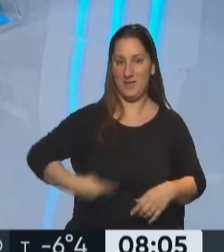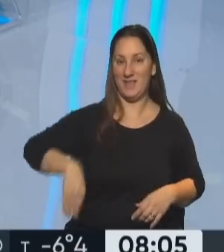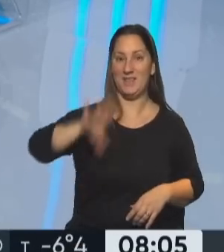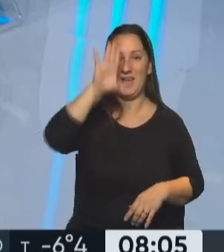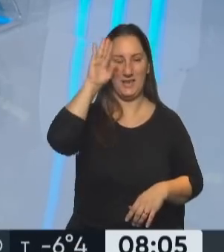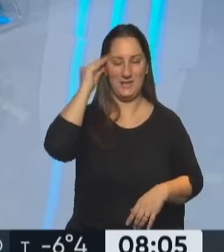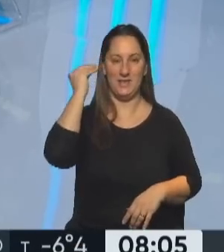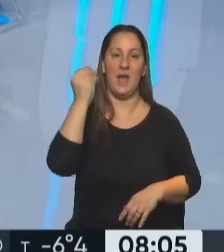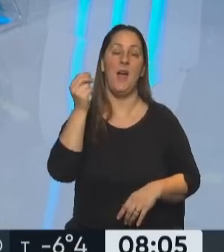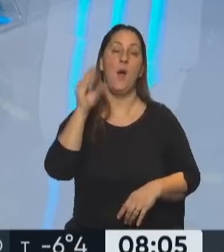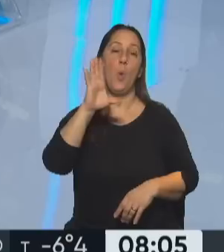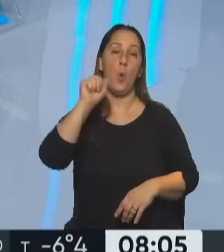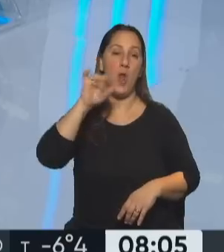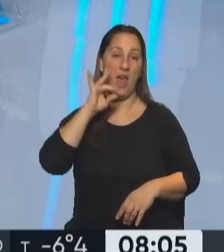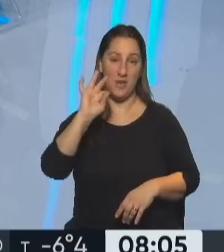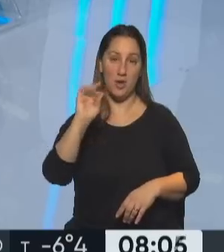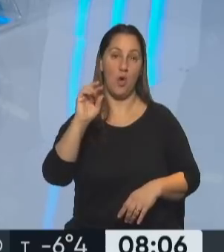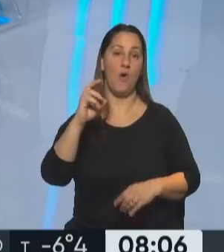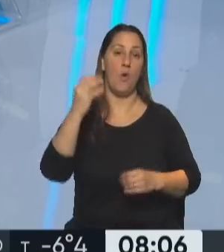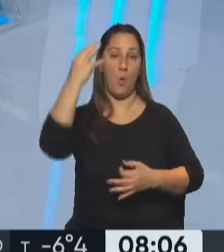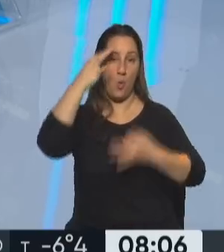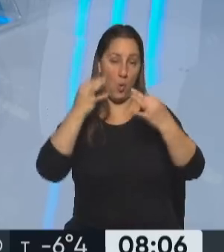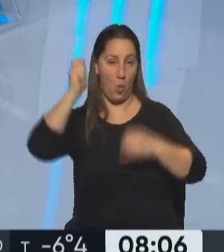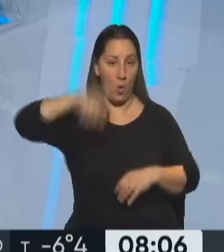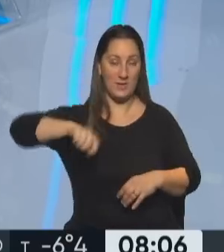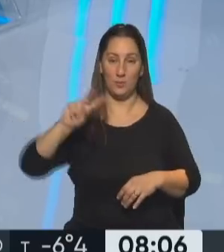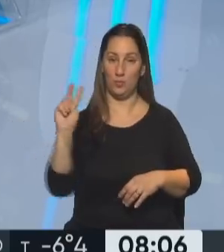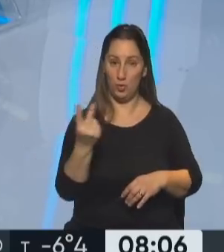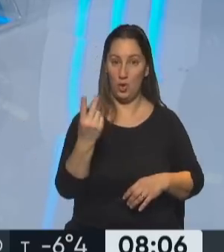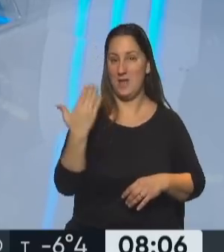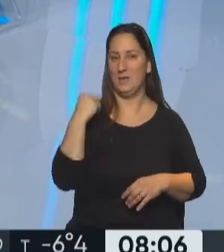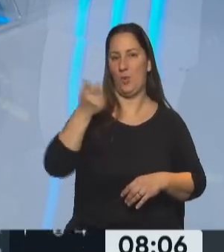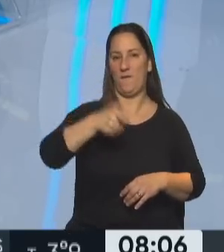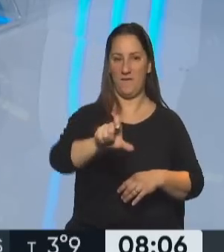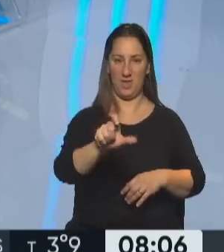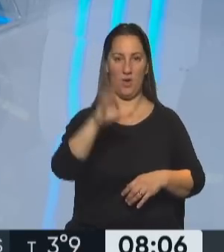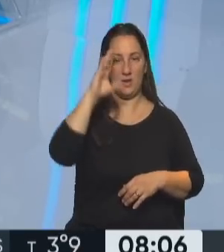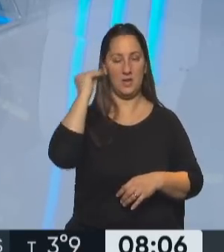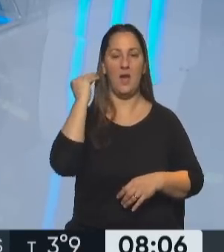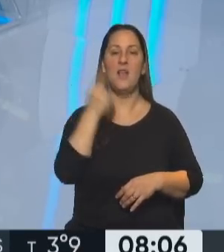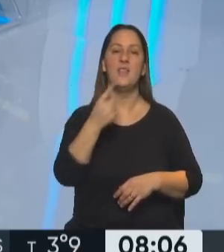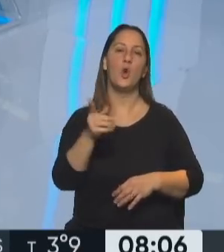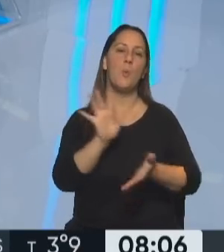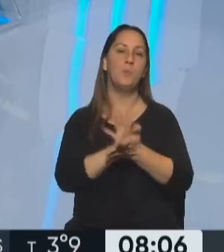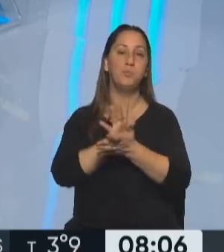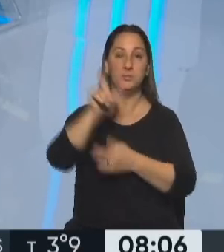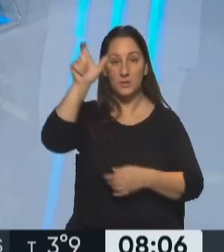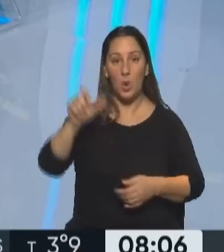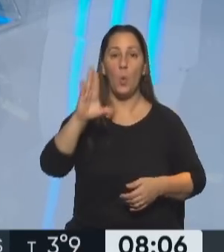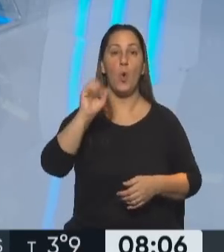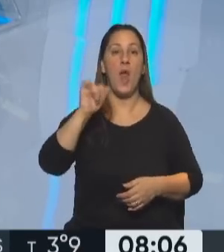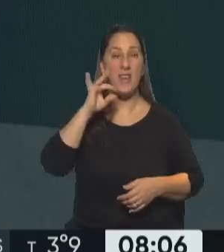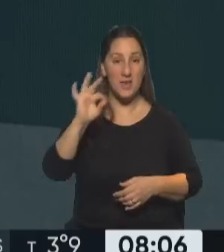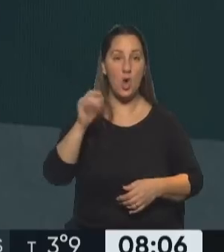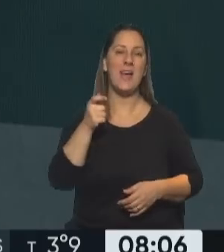caso de Bonadío, ya fallecido, hace muy poquito tiempo, en uno de los videos de la vicepresidenta Cristina Fernández de Kirchner, fue calificado como sicario. Sí, claro. El juez